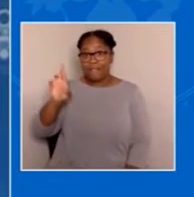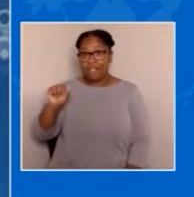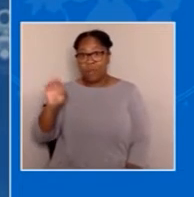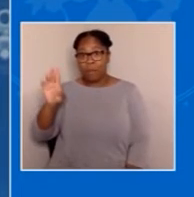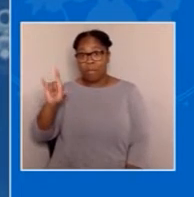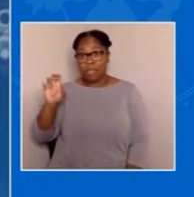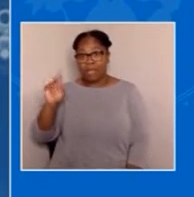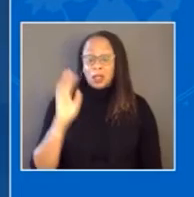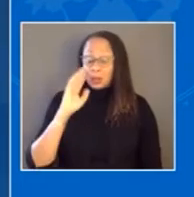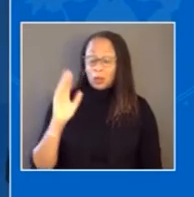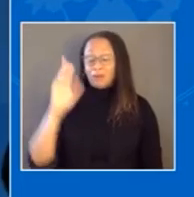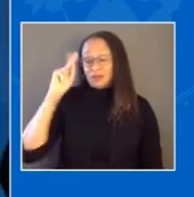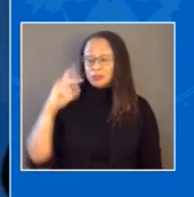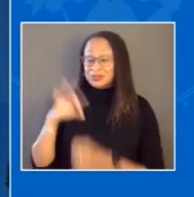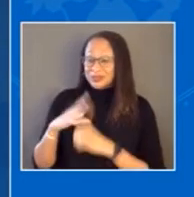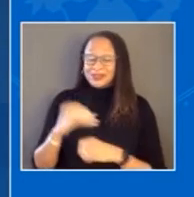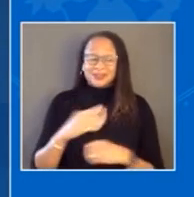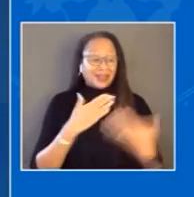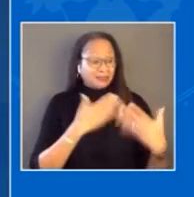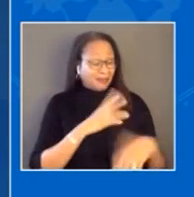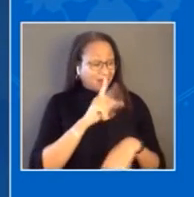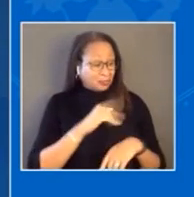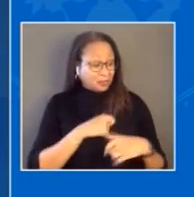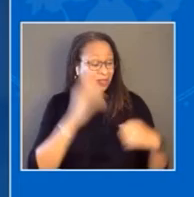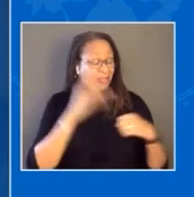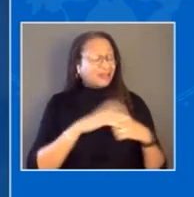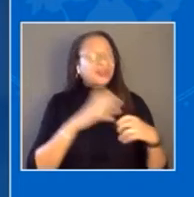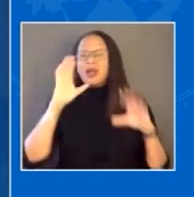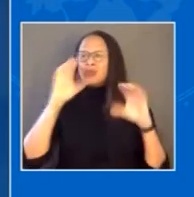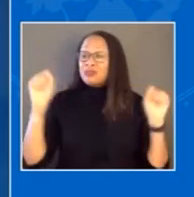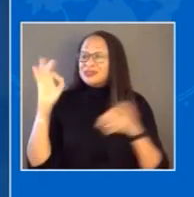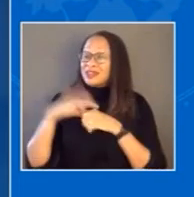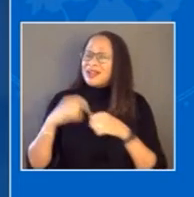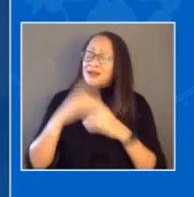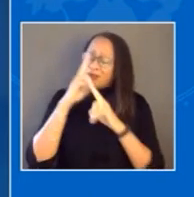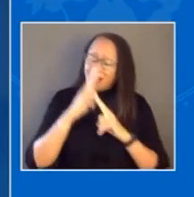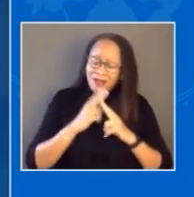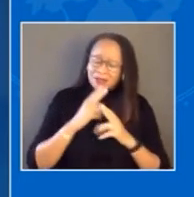departamento de estado- y jake sullivan que será asesor de seguridad nacional pavimentos response